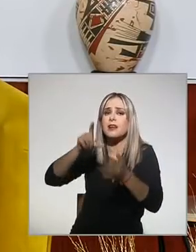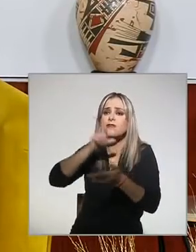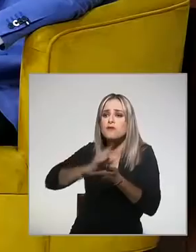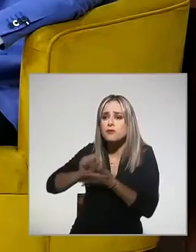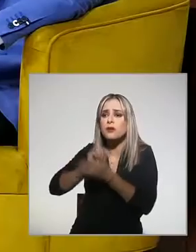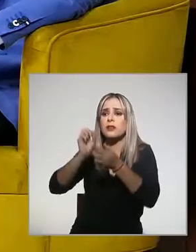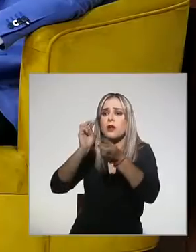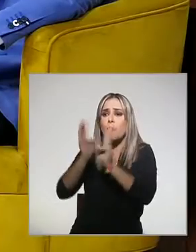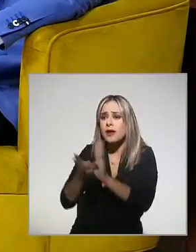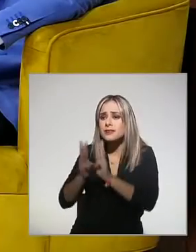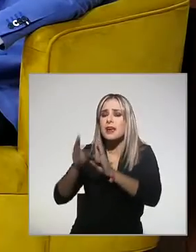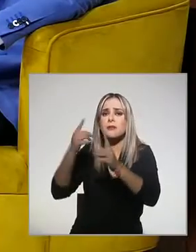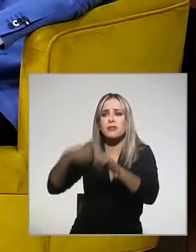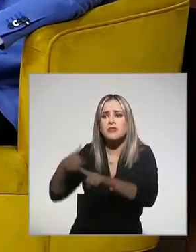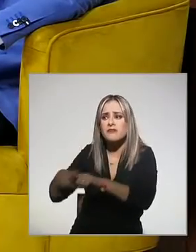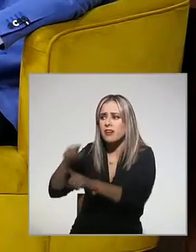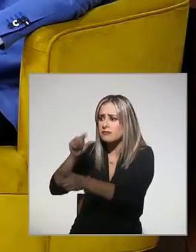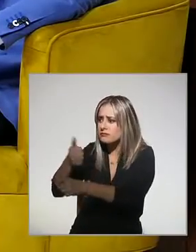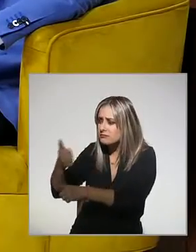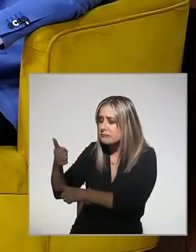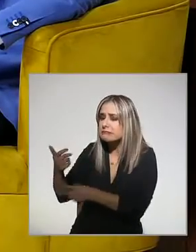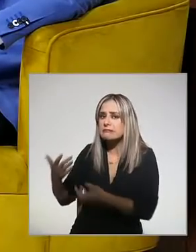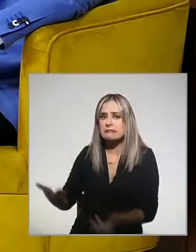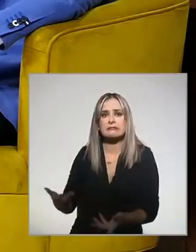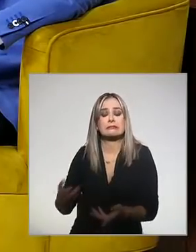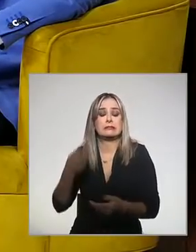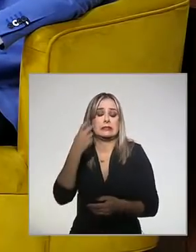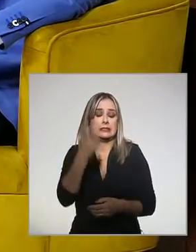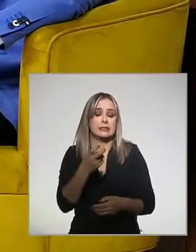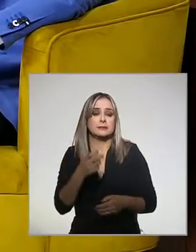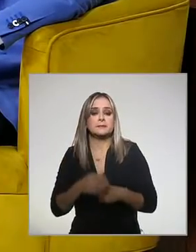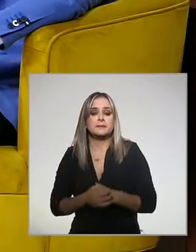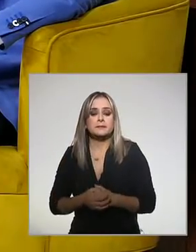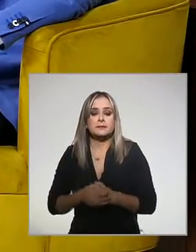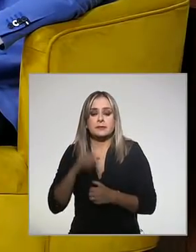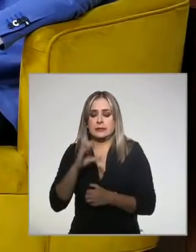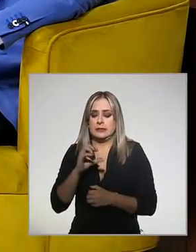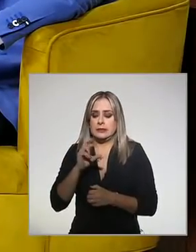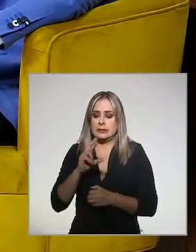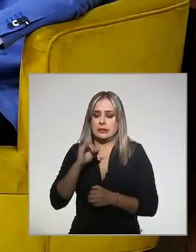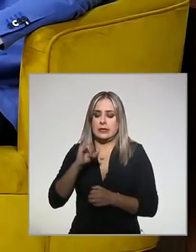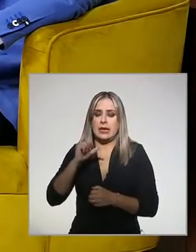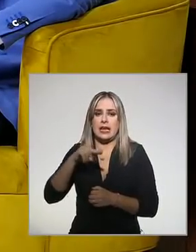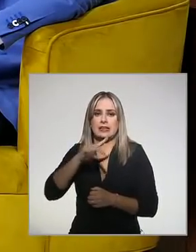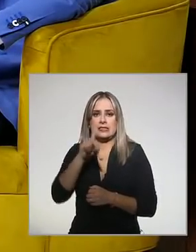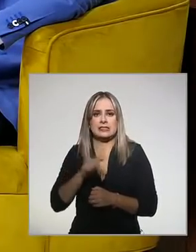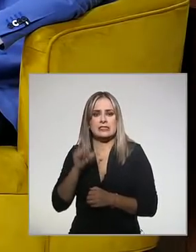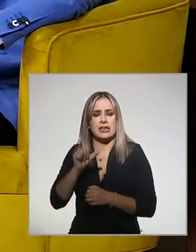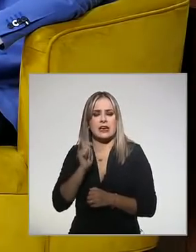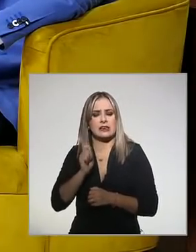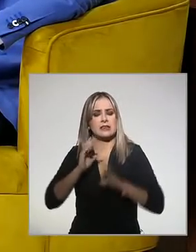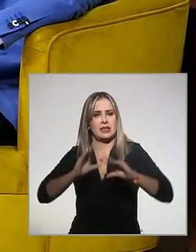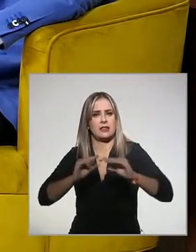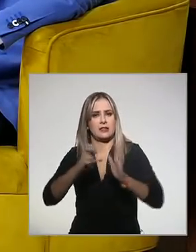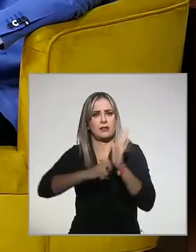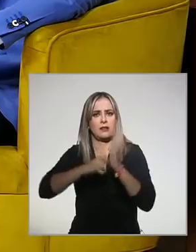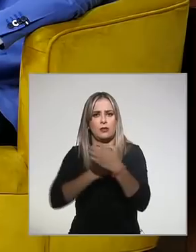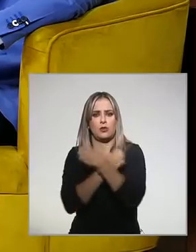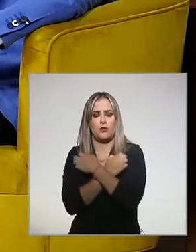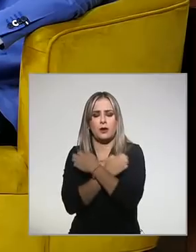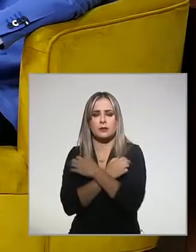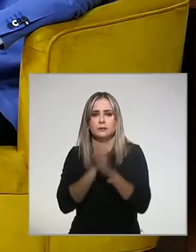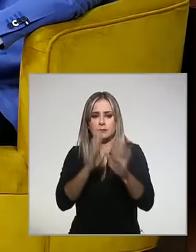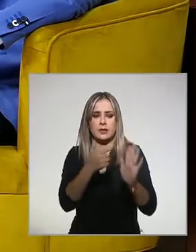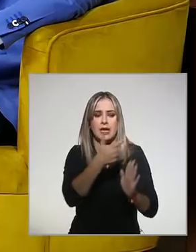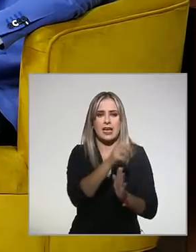conflicto. O sea, sería tal vez el primer punto que podríamos abordar sobre la crianza. Estamos hablando de dos generaciones ahorita, que es la generación